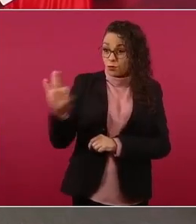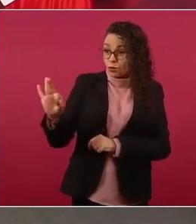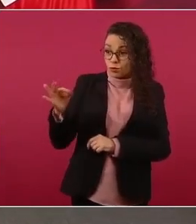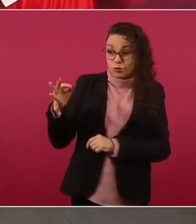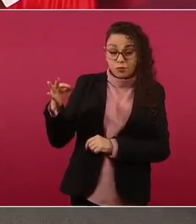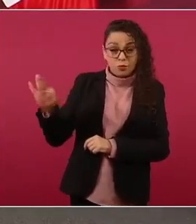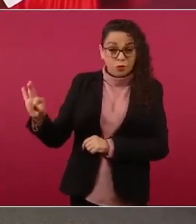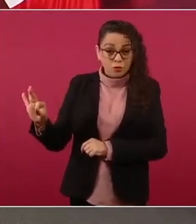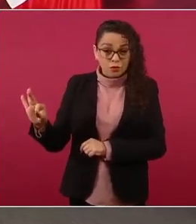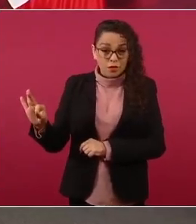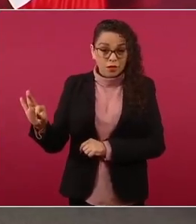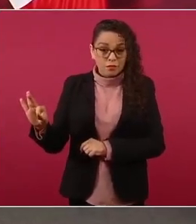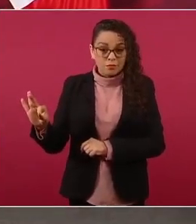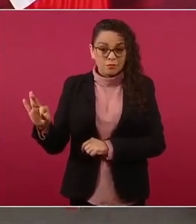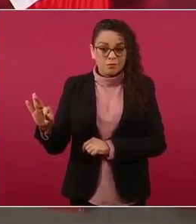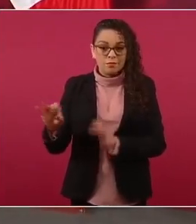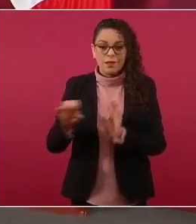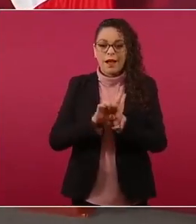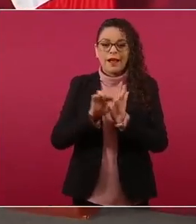ese sí, como diría